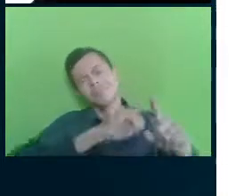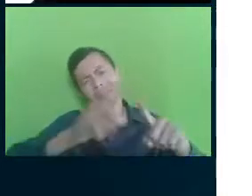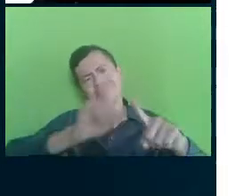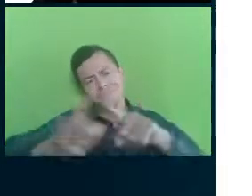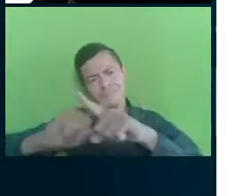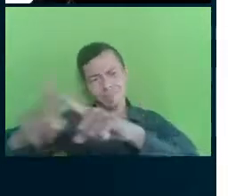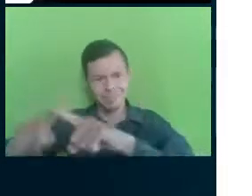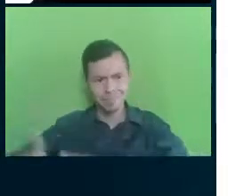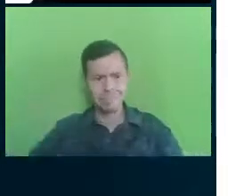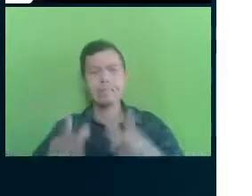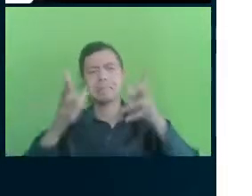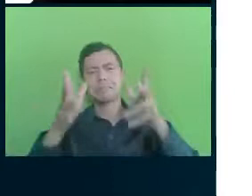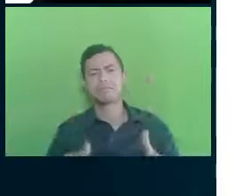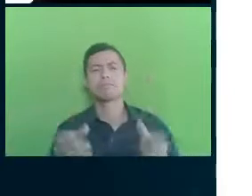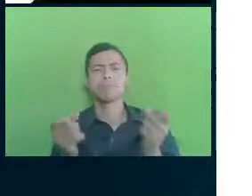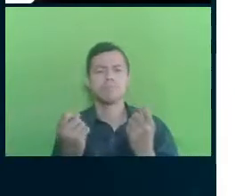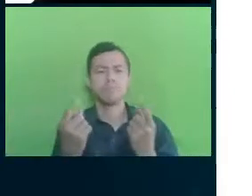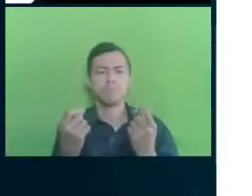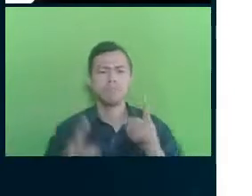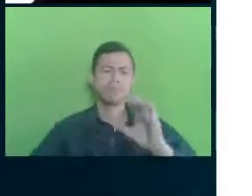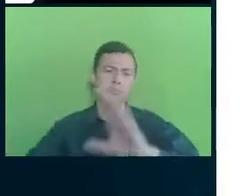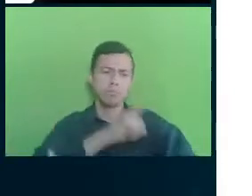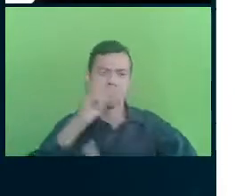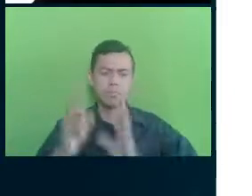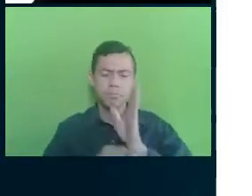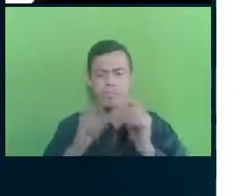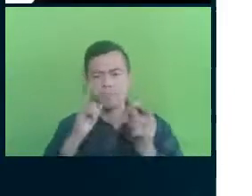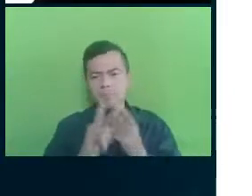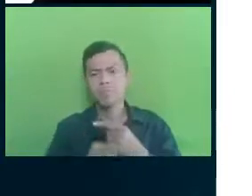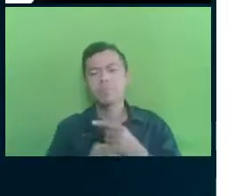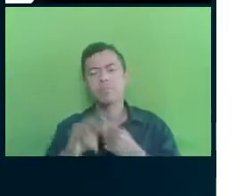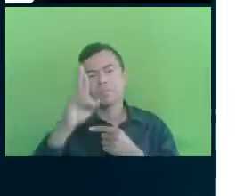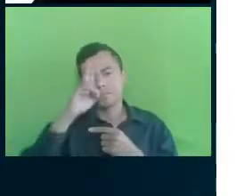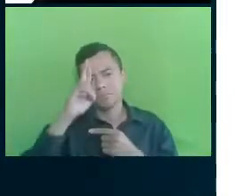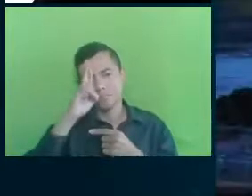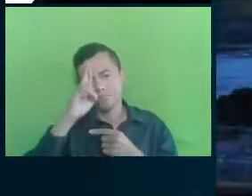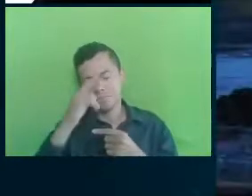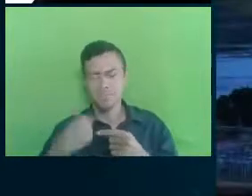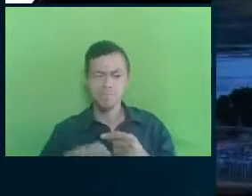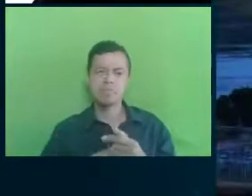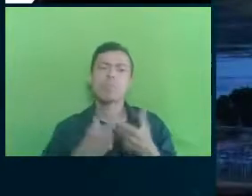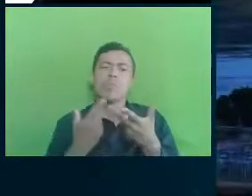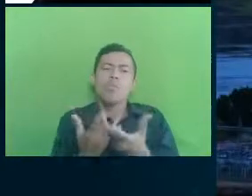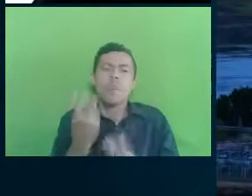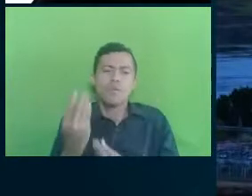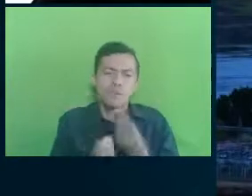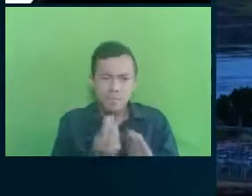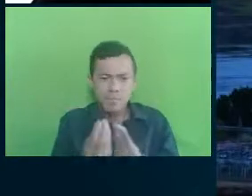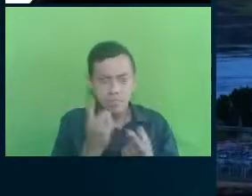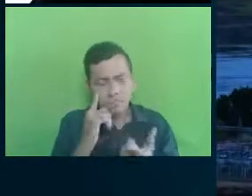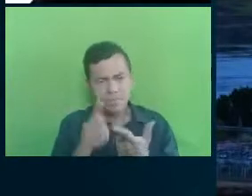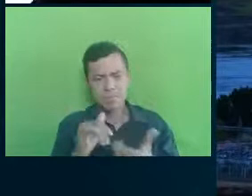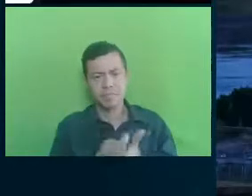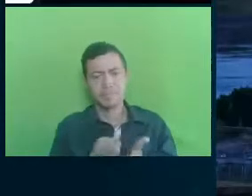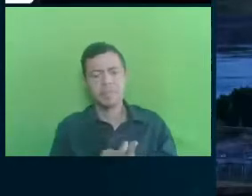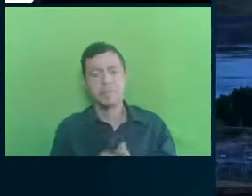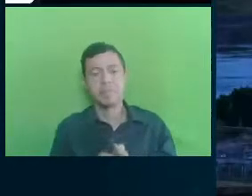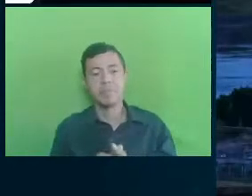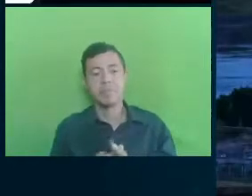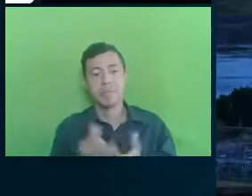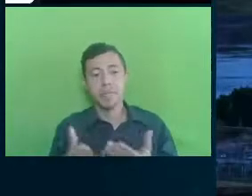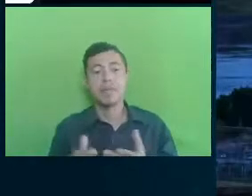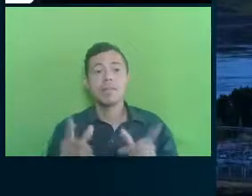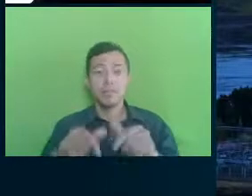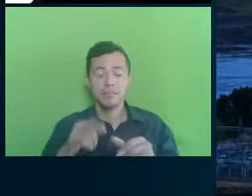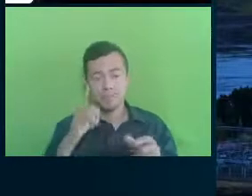poder entender qué es inteligencia artificial responsable y evidentemente cómo podemos avanzar la práctica entre todos. Y hemos construido